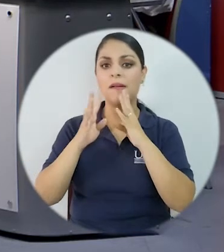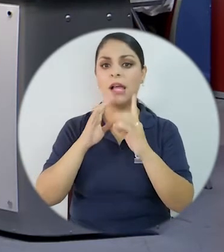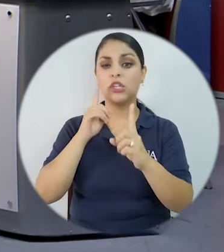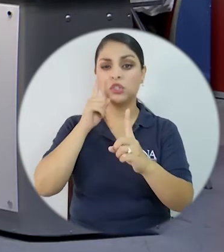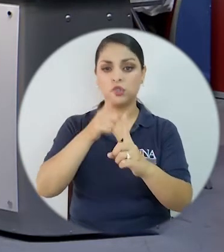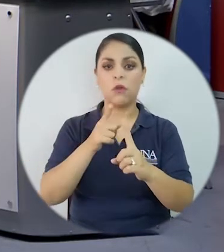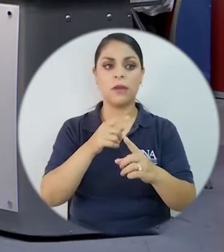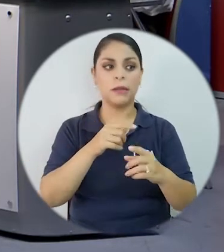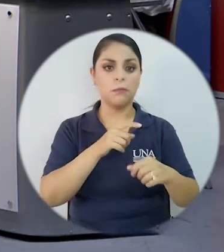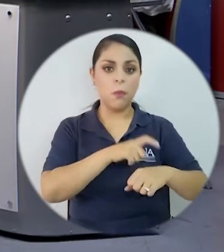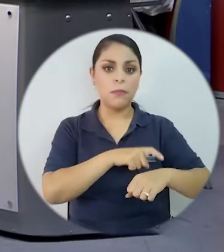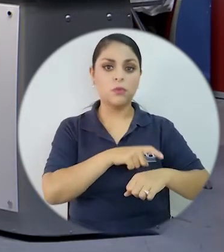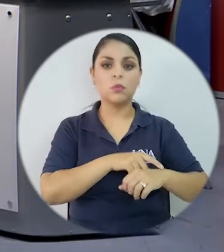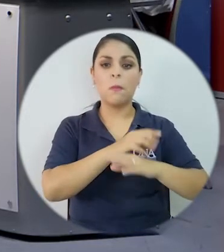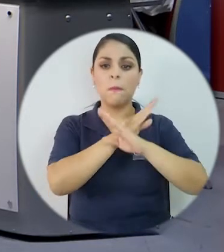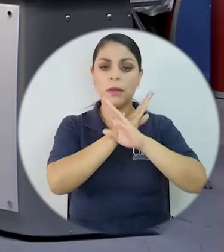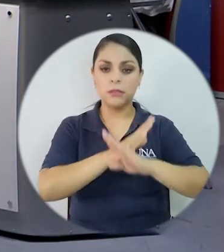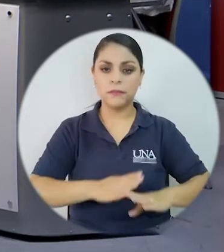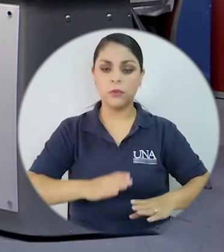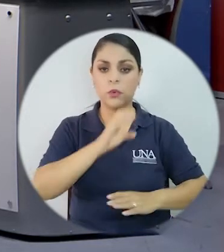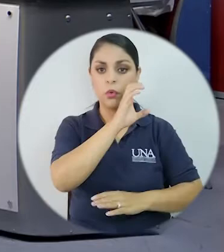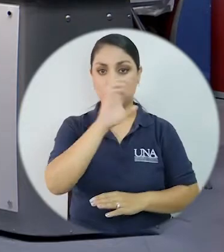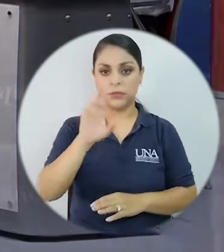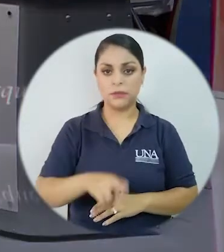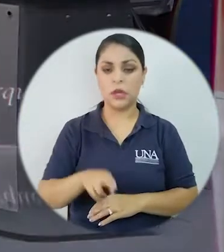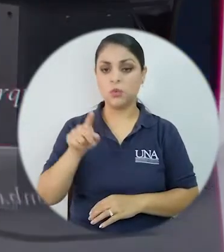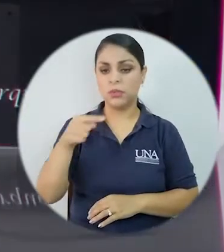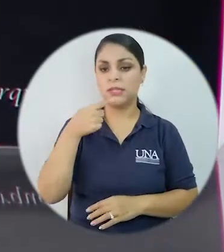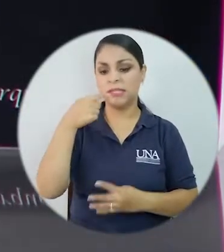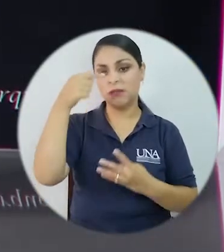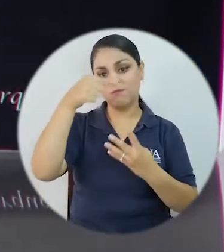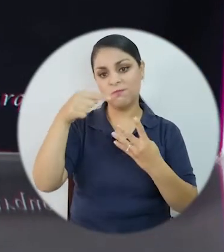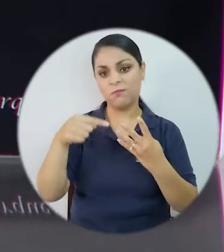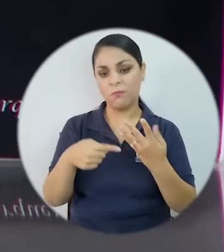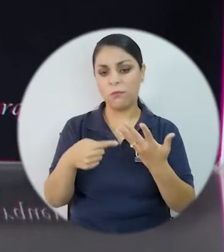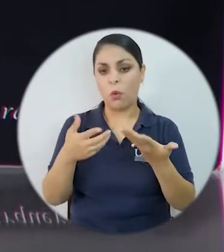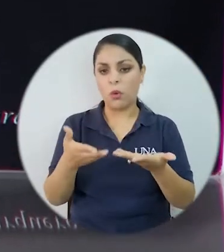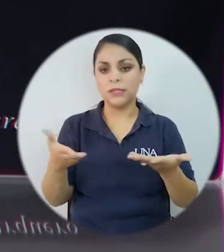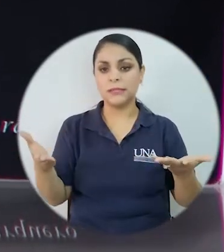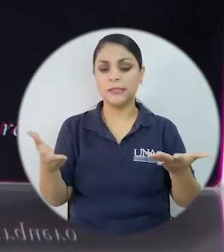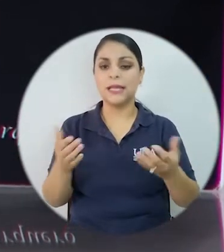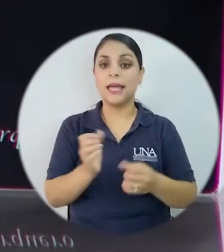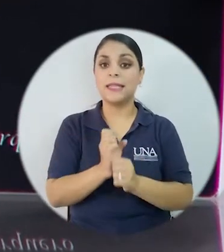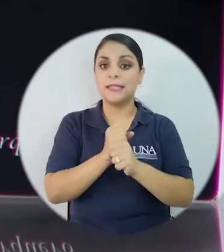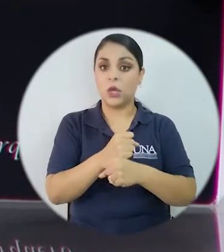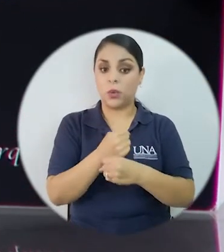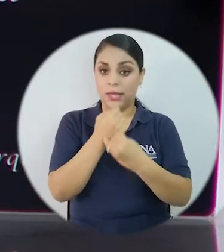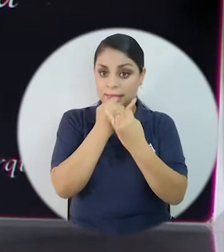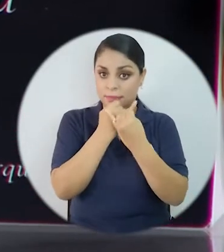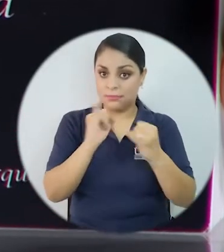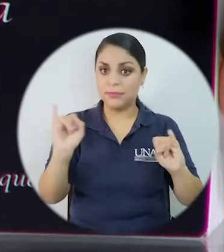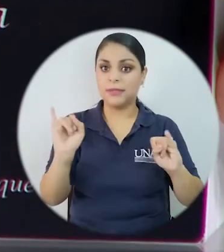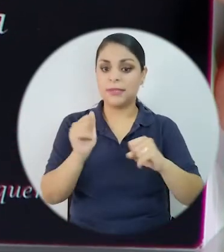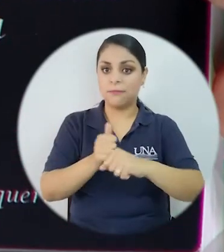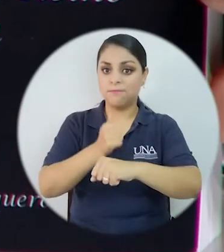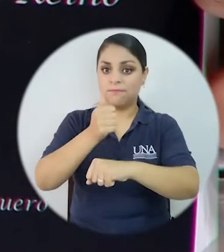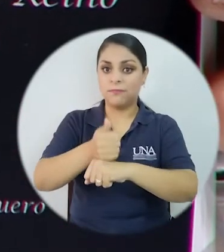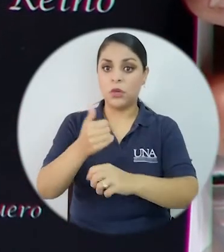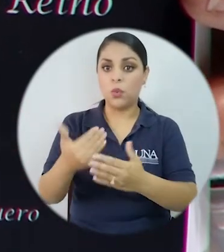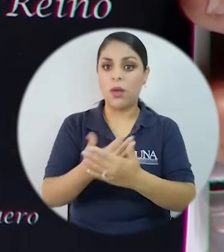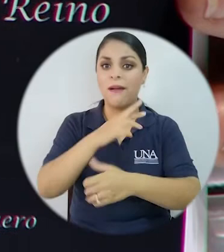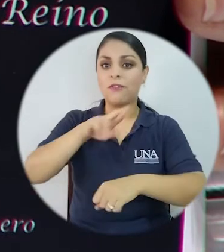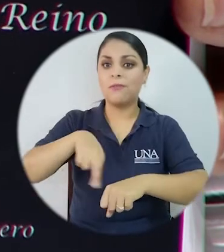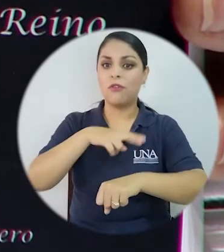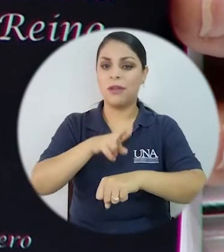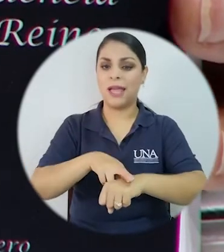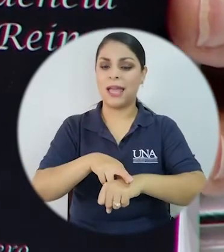transición pacífica de la provincia de Costa Rica, donde enumera una serie de factores que hicieron que ese proceso de independencia y de construcción de la nueva